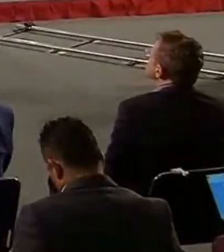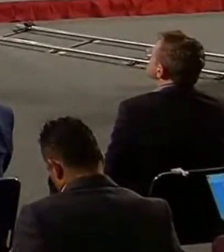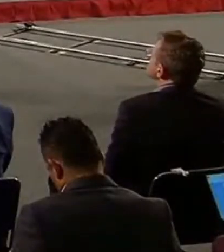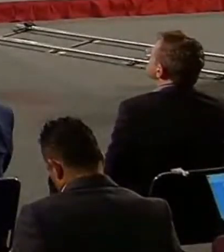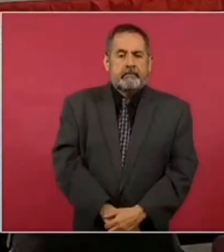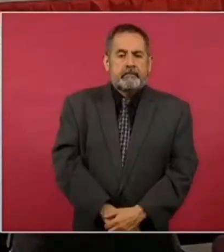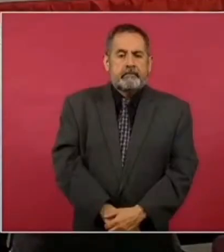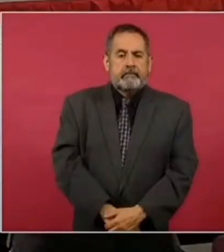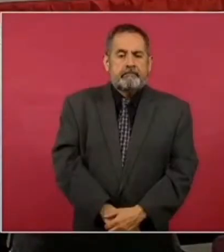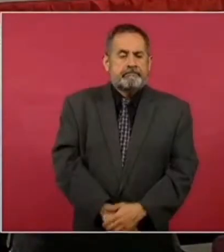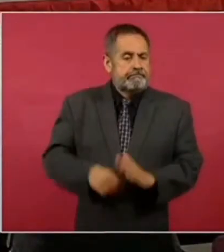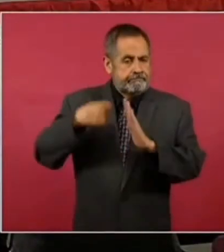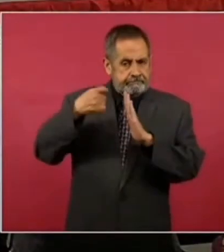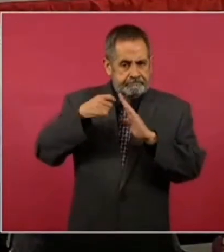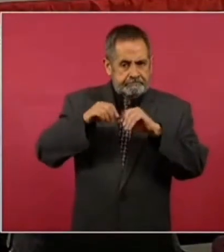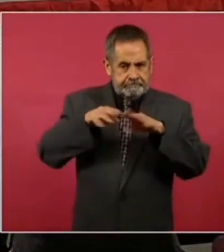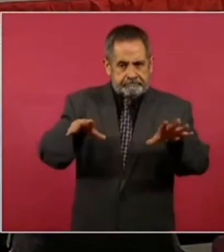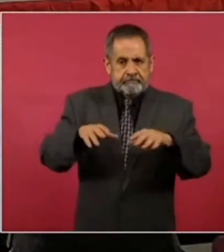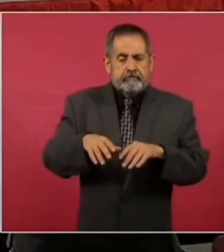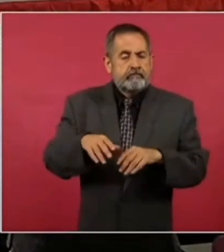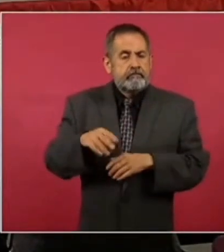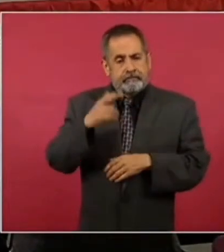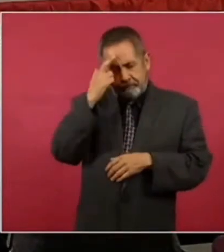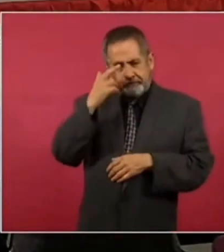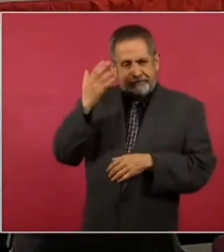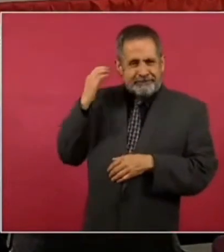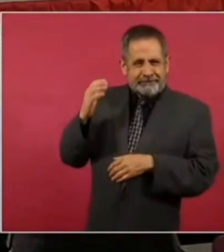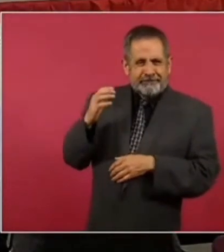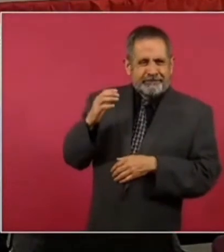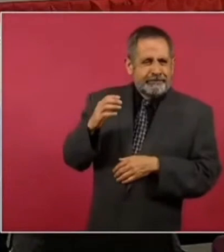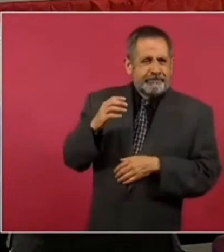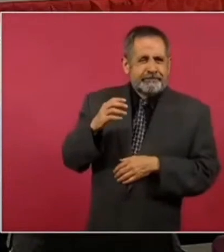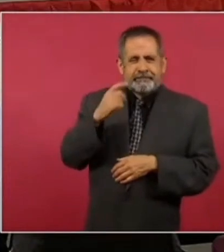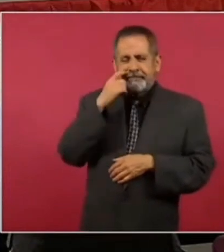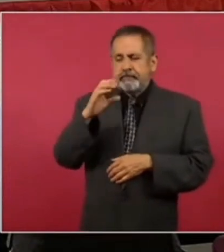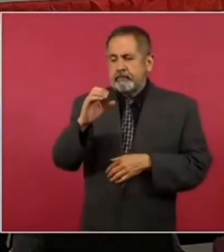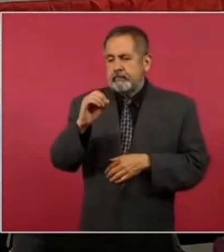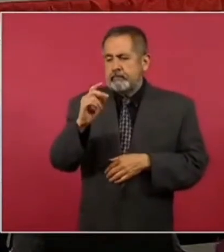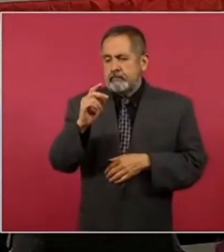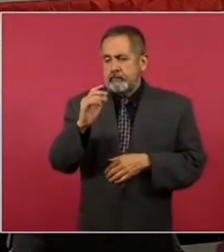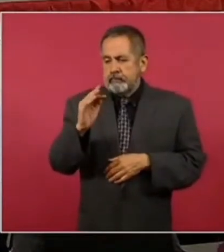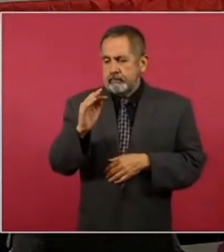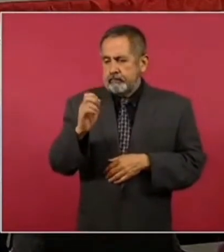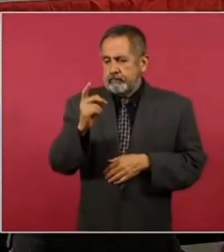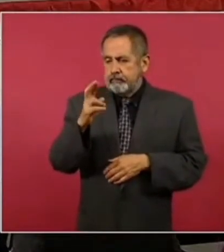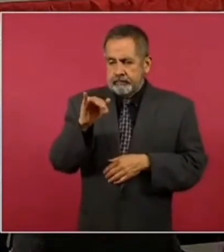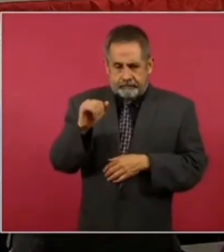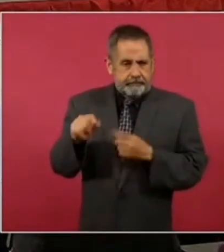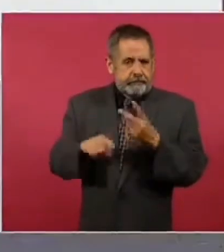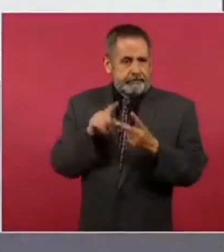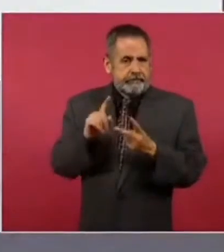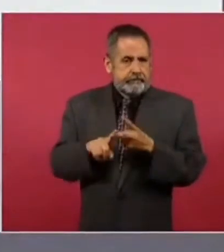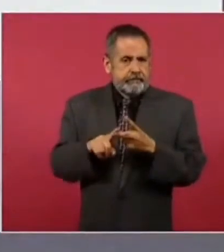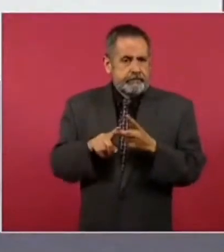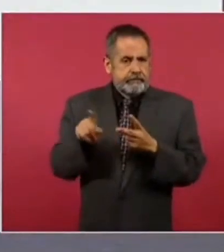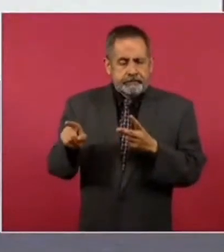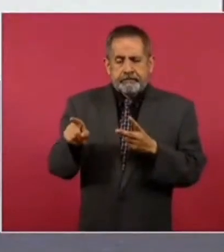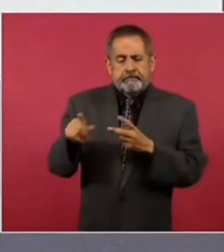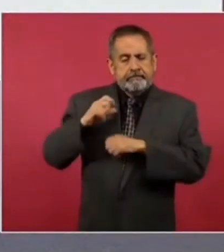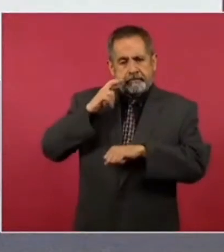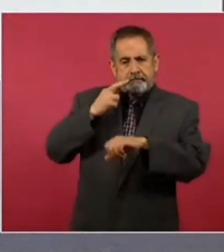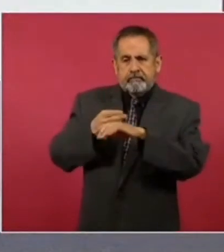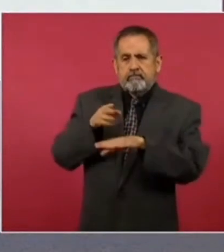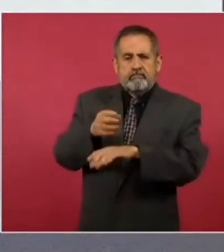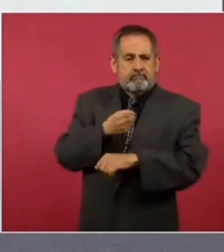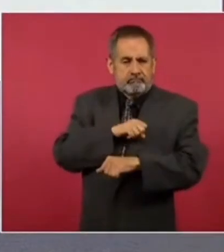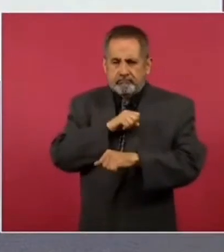La semana pasada vino nuestro comisionado federal de Protección contra Riesgos Sanitarios, Alejandro Schwartz, y la comisionada de Operación Sanitaria,